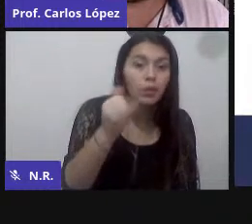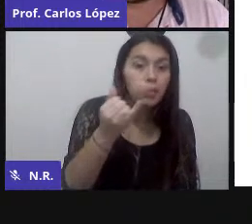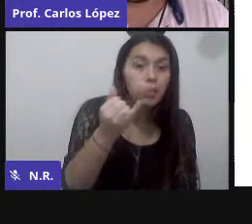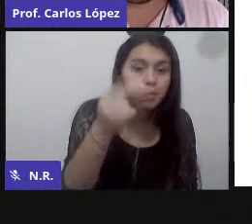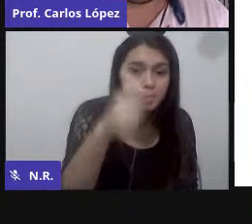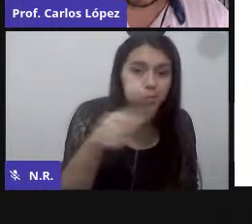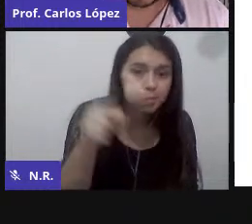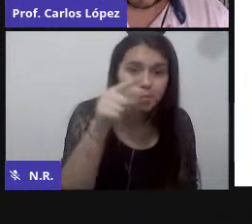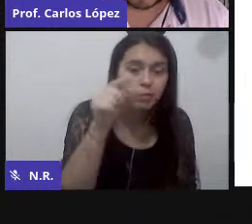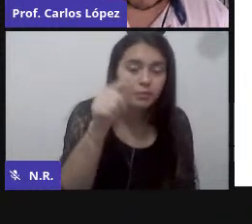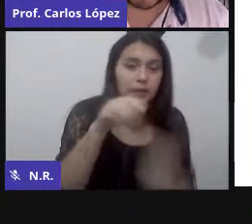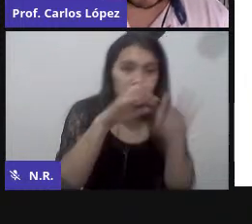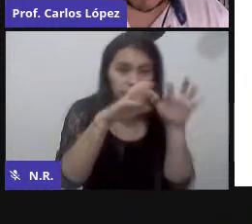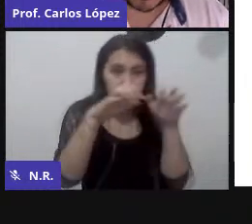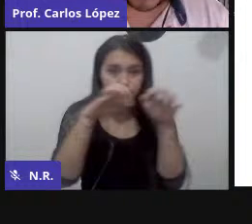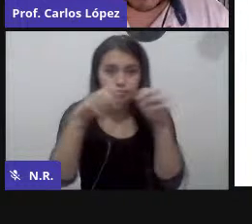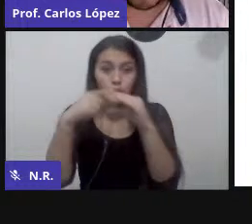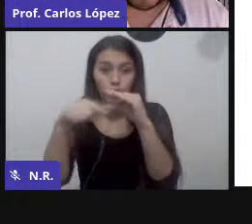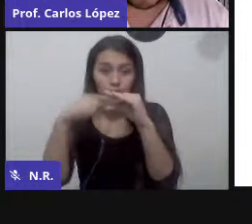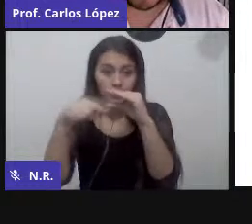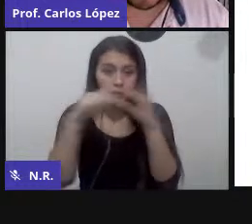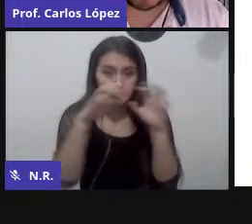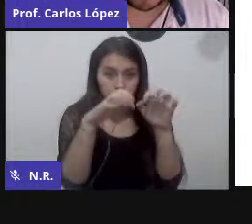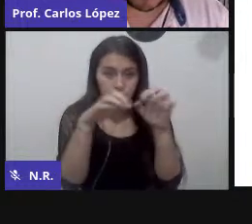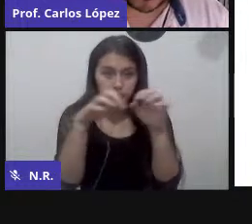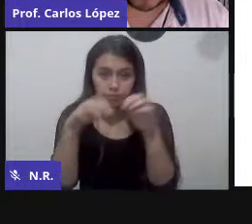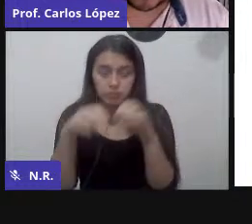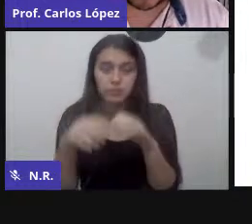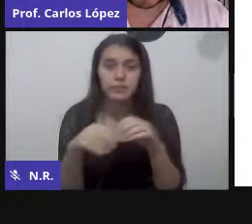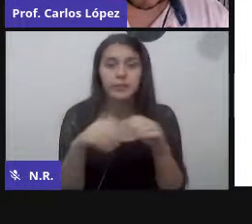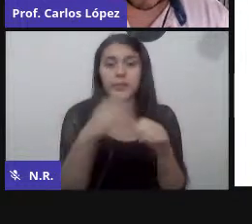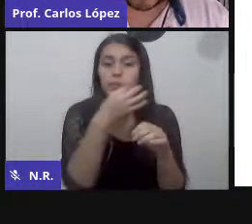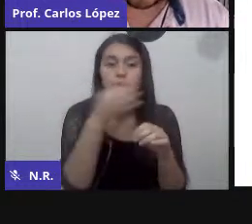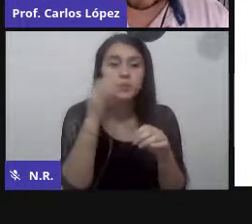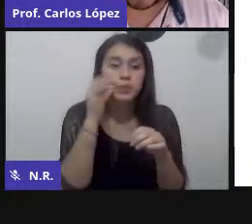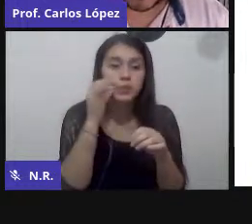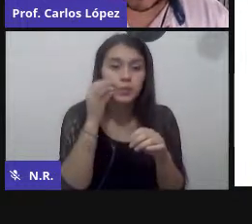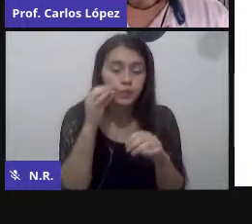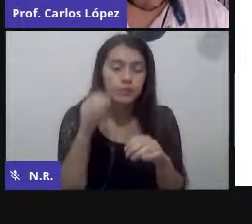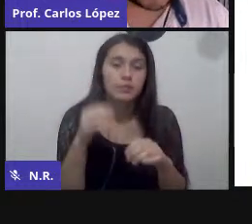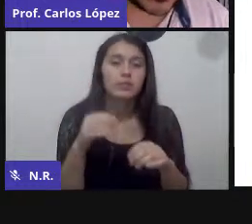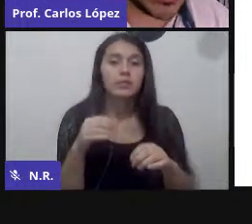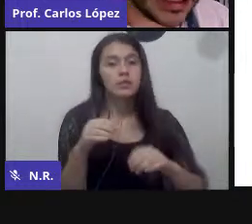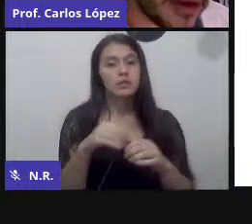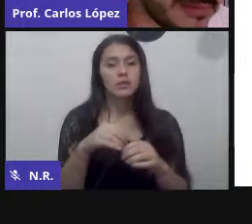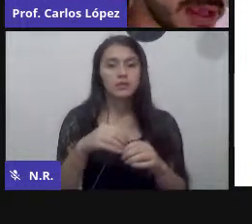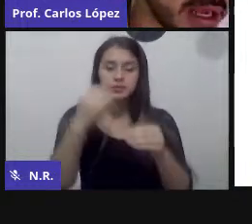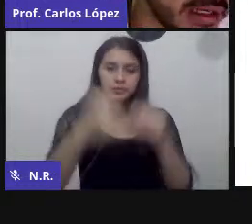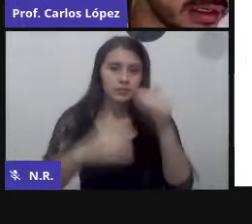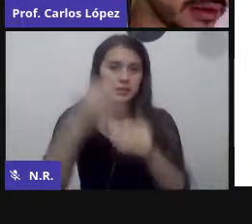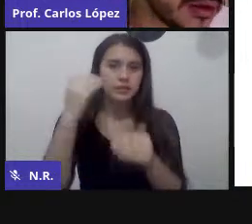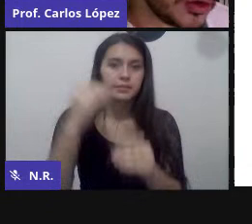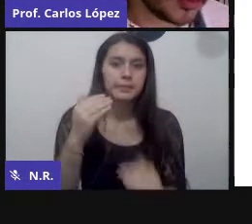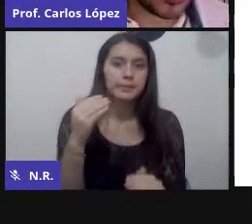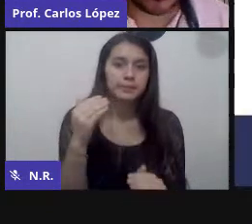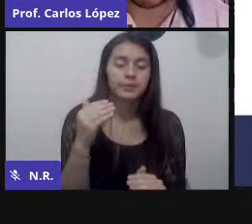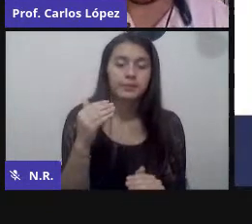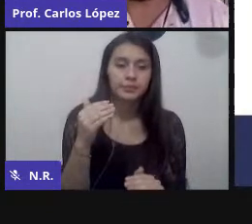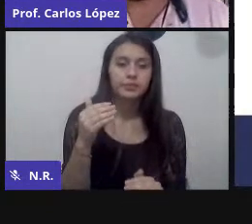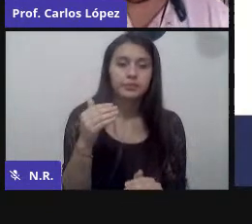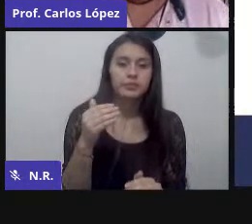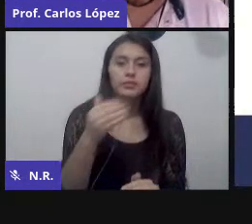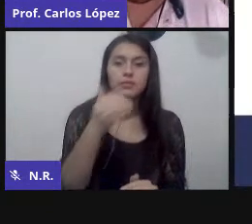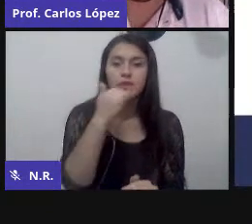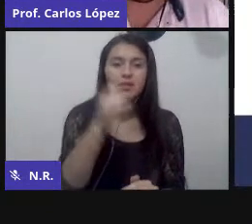Get Started. Listo, ahí coloca su correo y le dice, y le va a enviar un